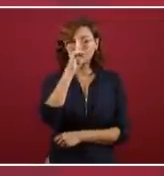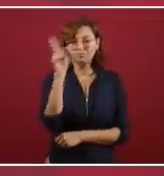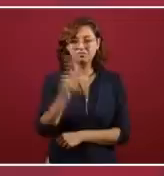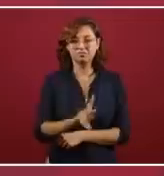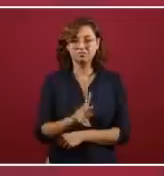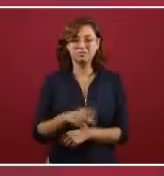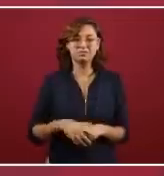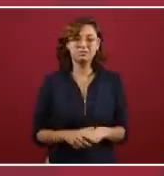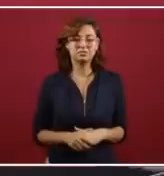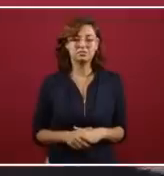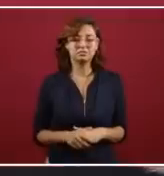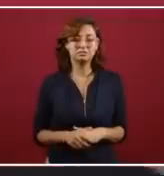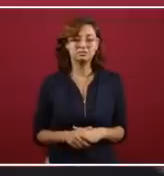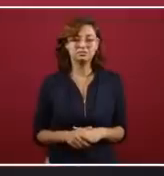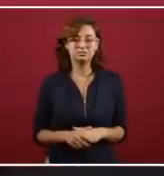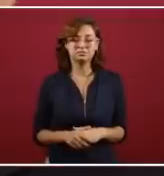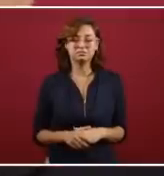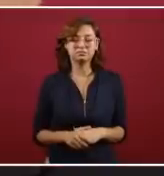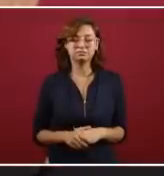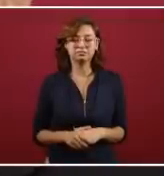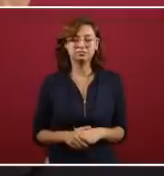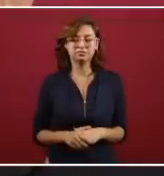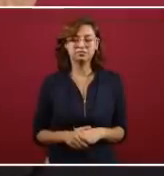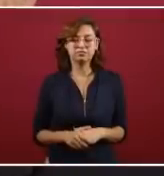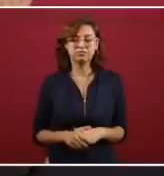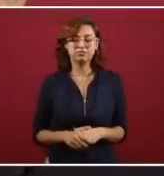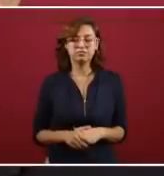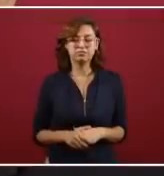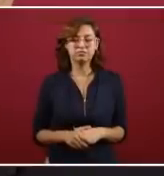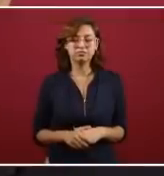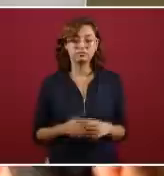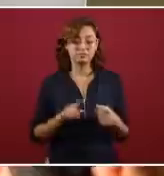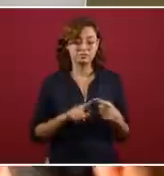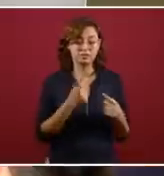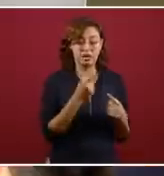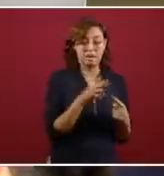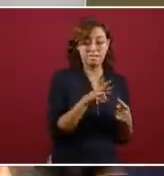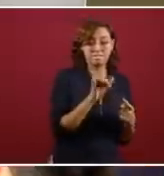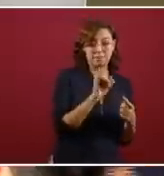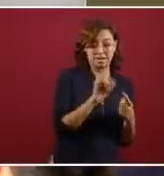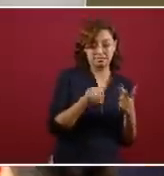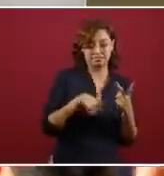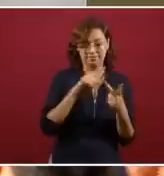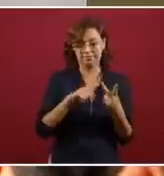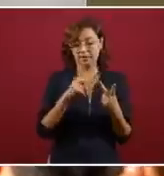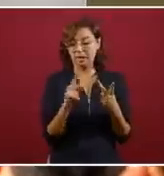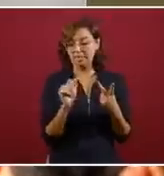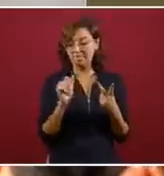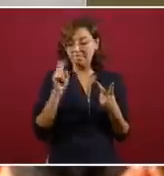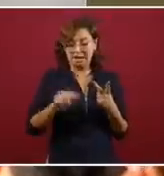Entonces, aprueba el PRI y el PAN